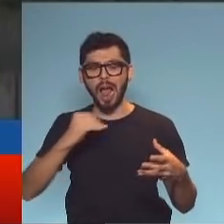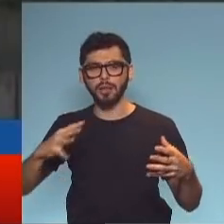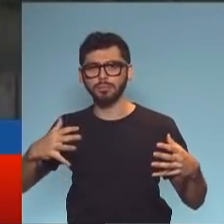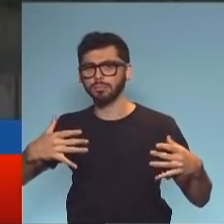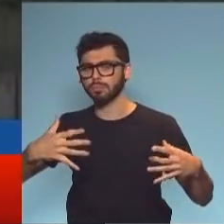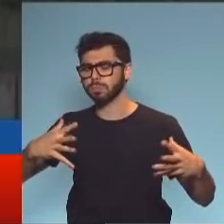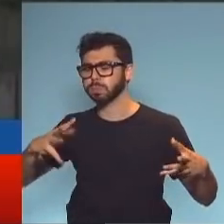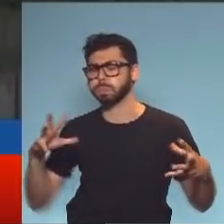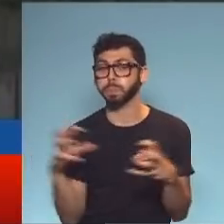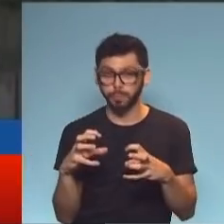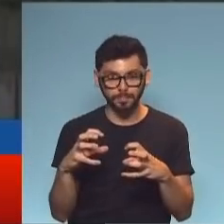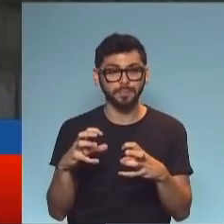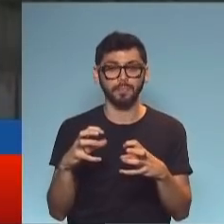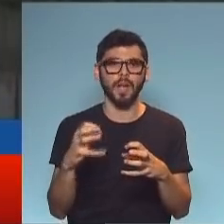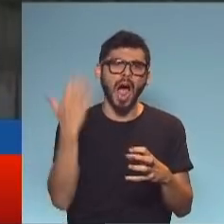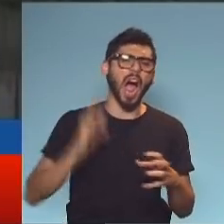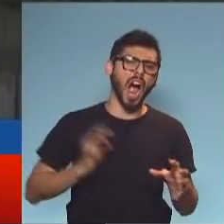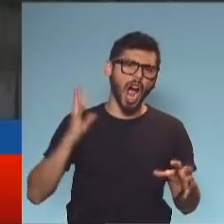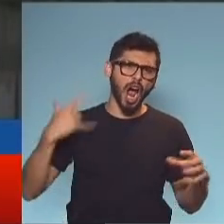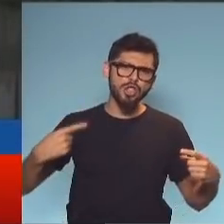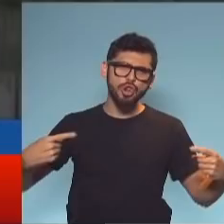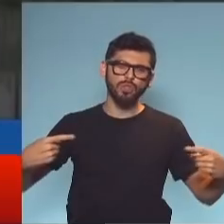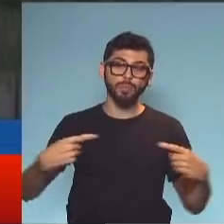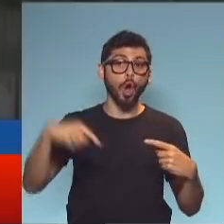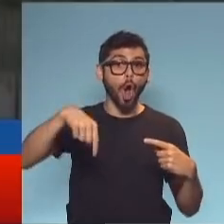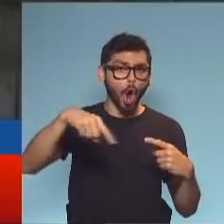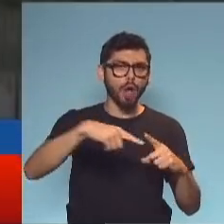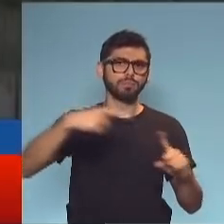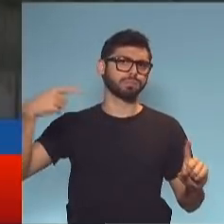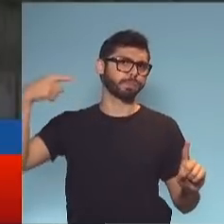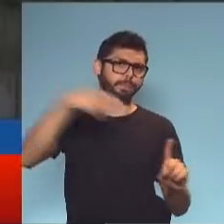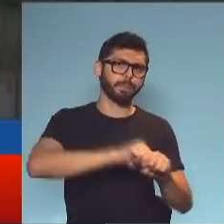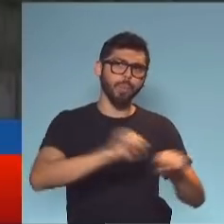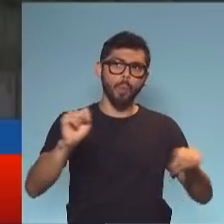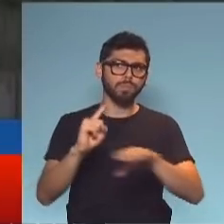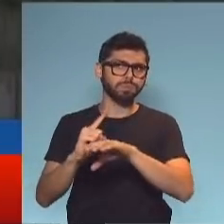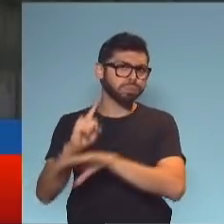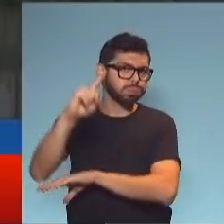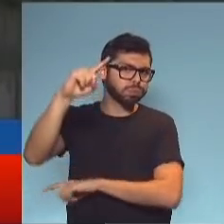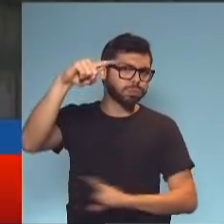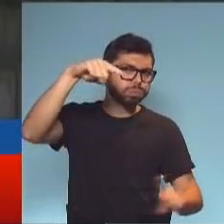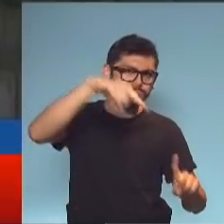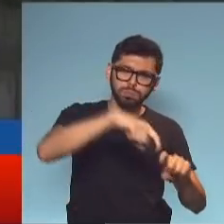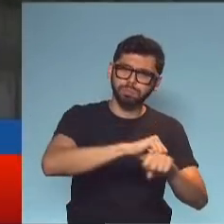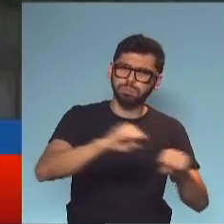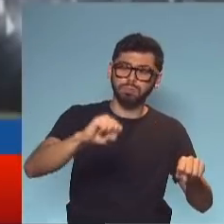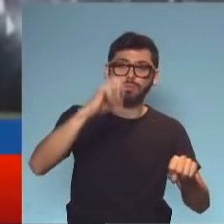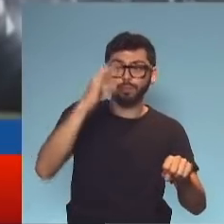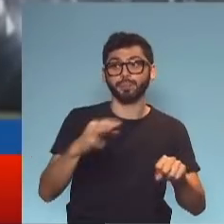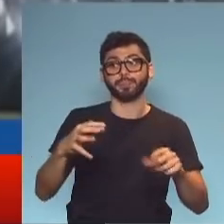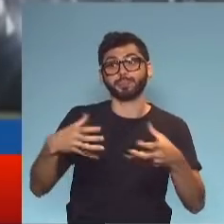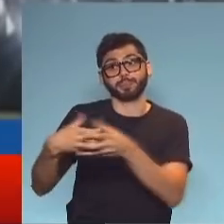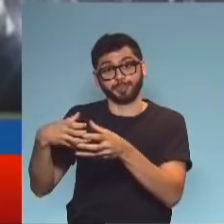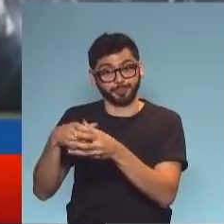años, pero que en el día de hoy hubo explosiones, ataques con cohetes adjudicados por Hamas y una